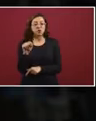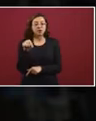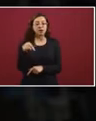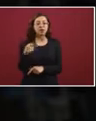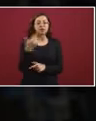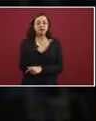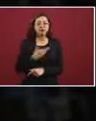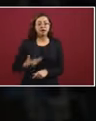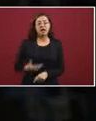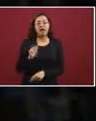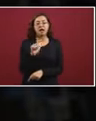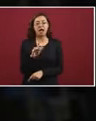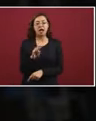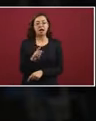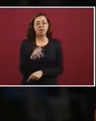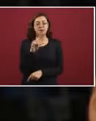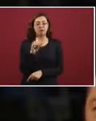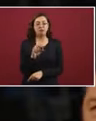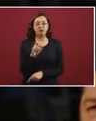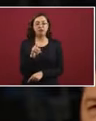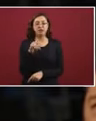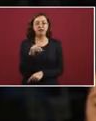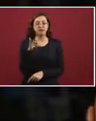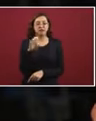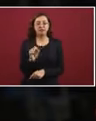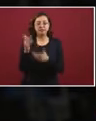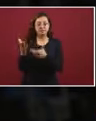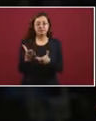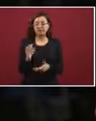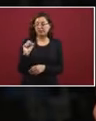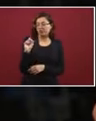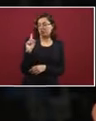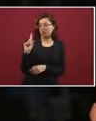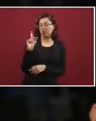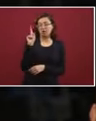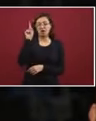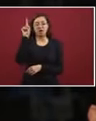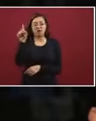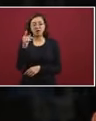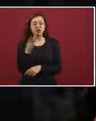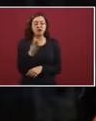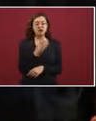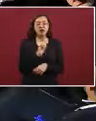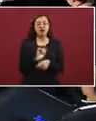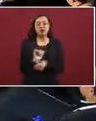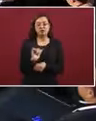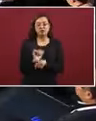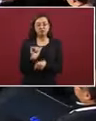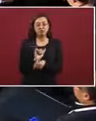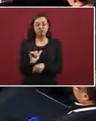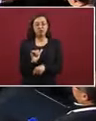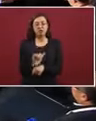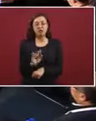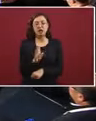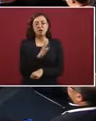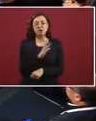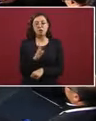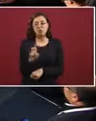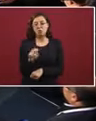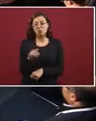presidido por Alberto Fernández como anfitrión este fin de semana en Buenos Aires. Muchas gracias. Sí, con mucho gusto. En el